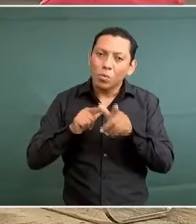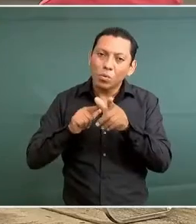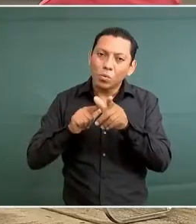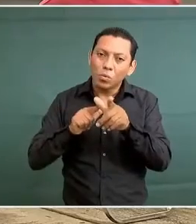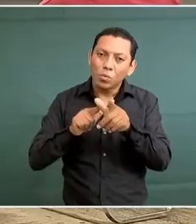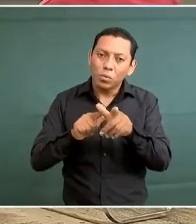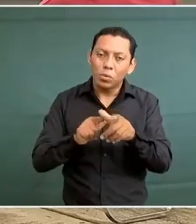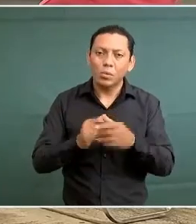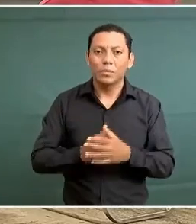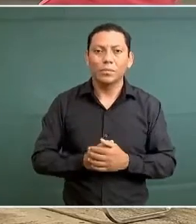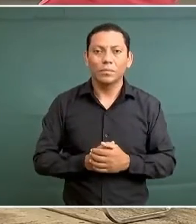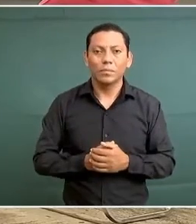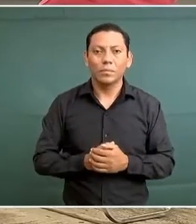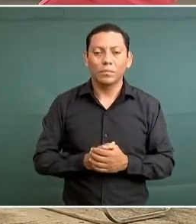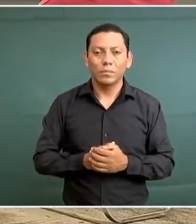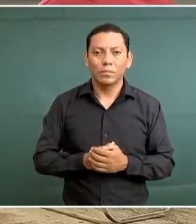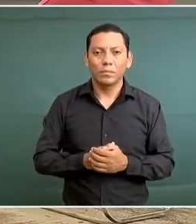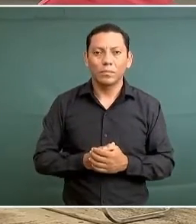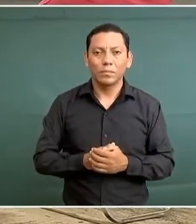se invierte en esto?